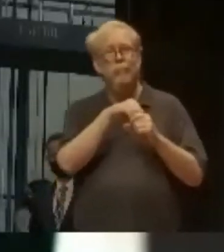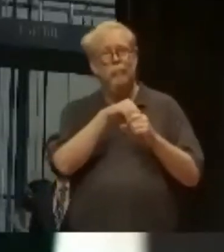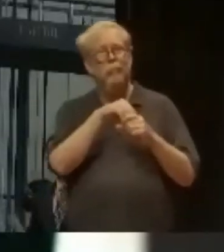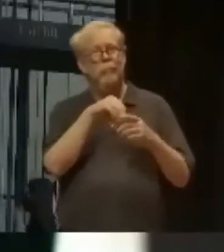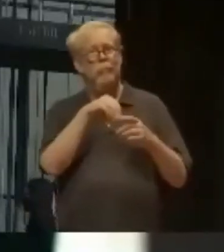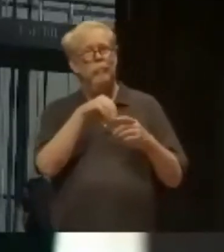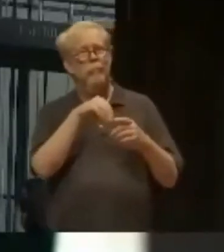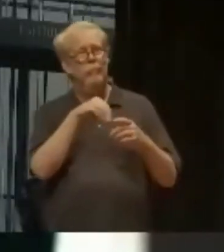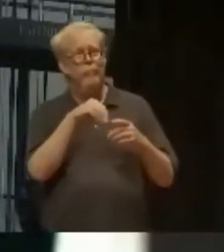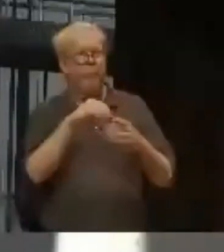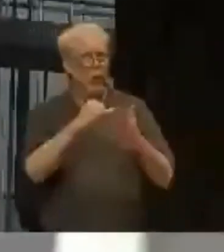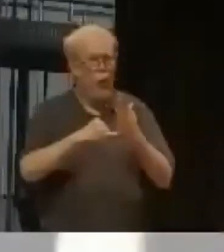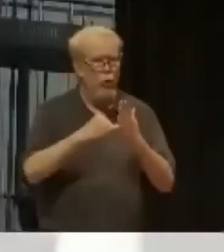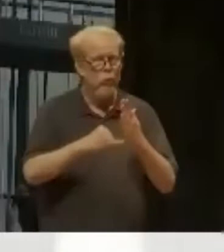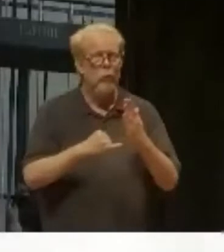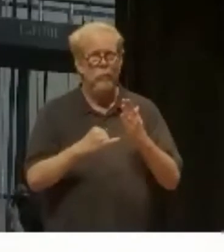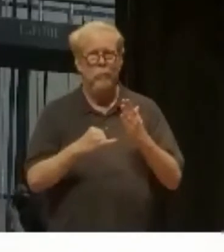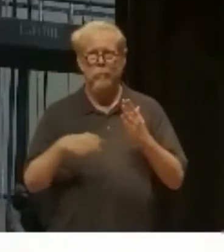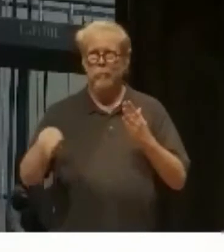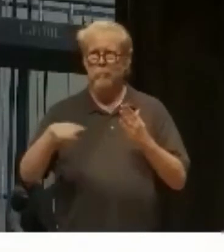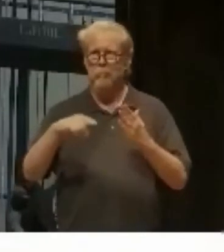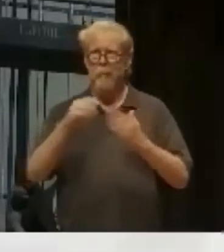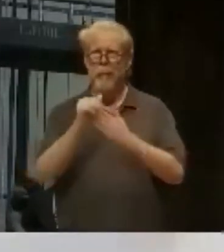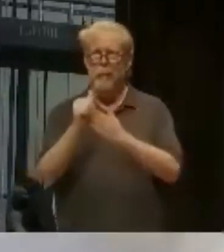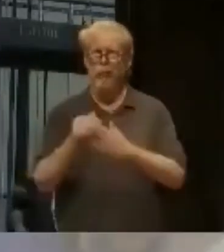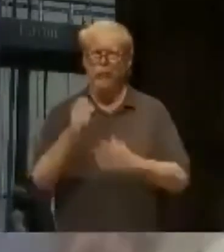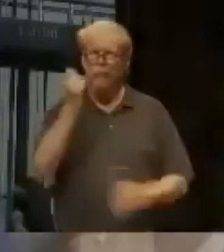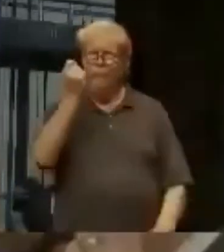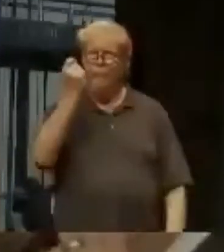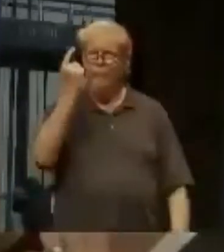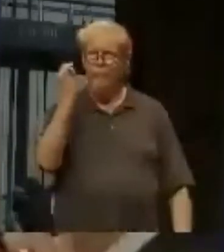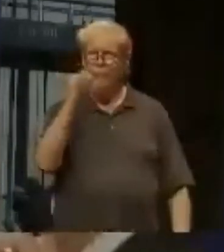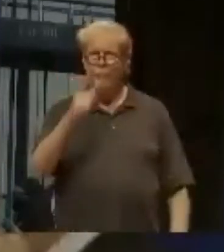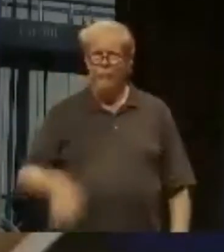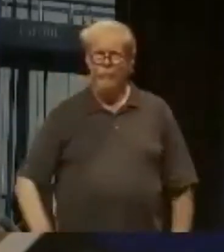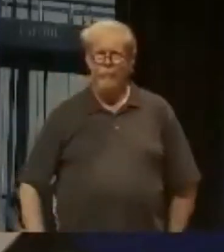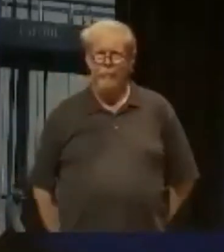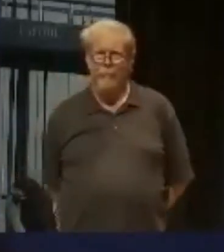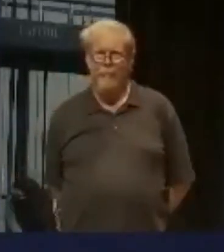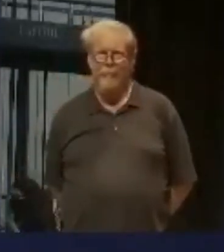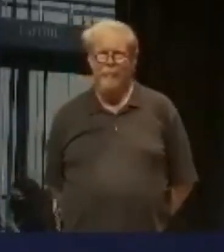participar en las artes finas. Y el liderazgo de la comunidad y del distrito entiende esto.